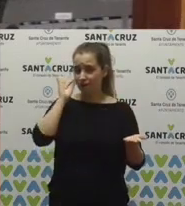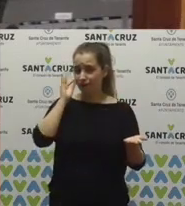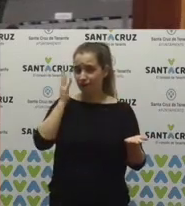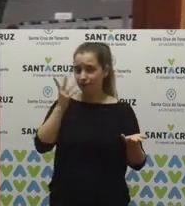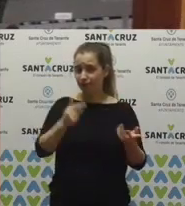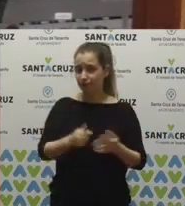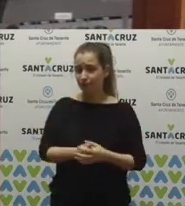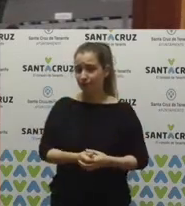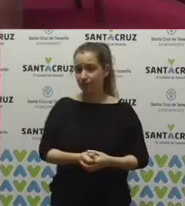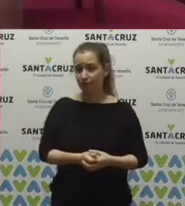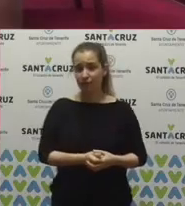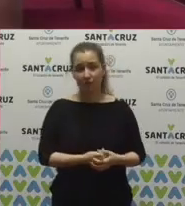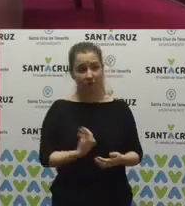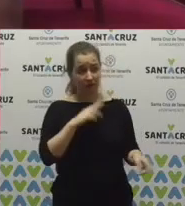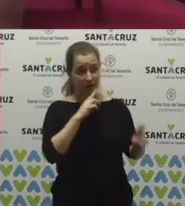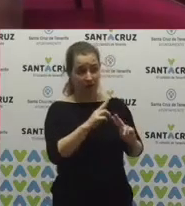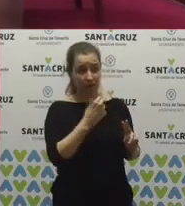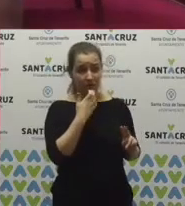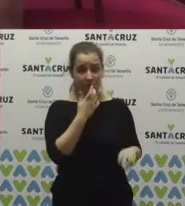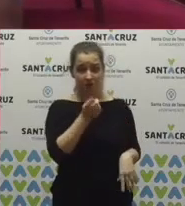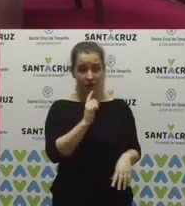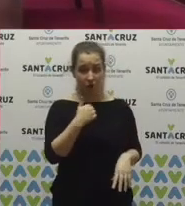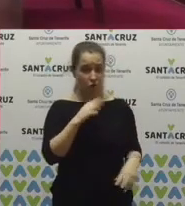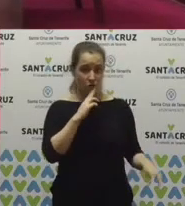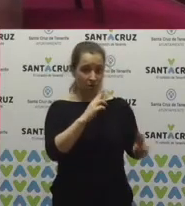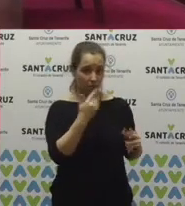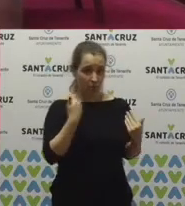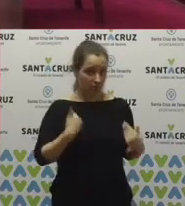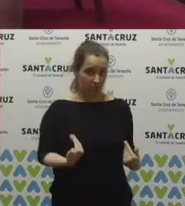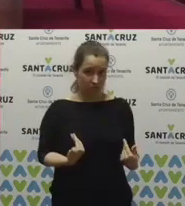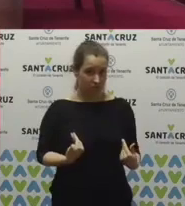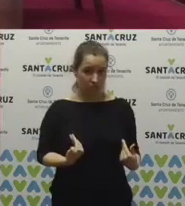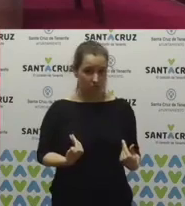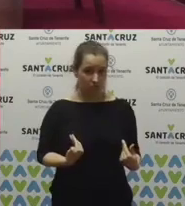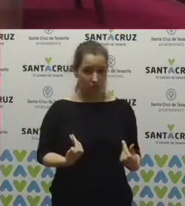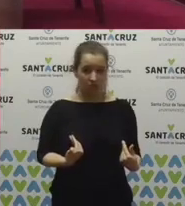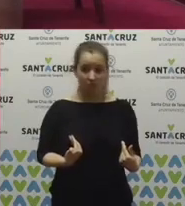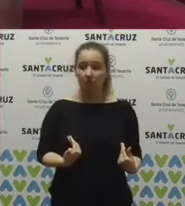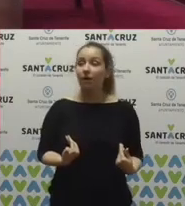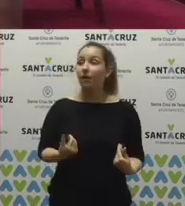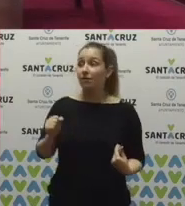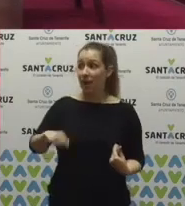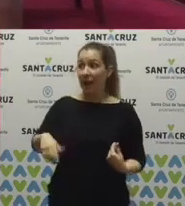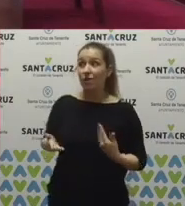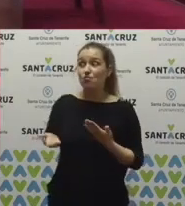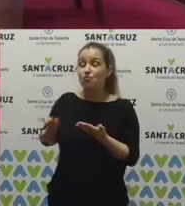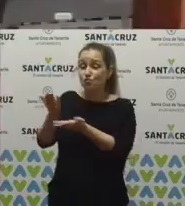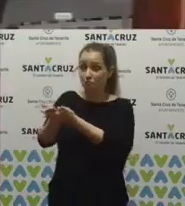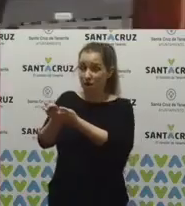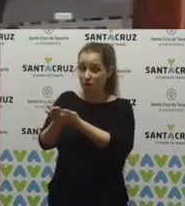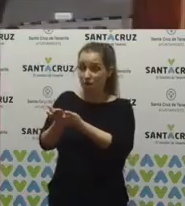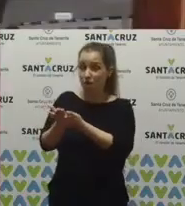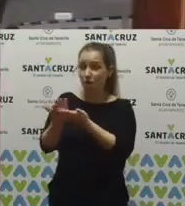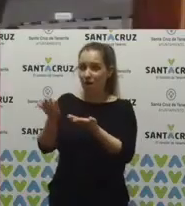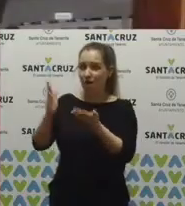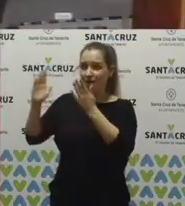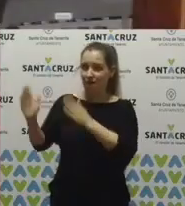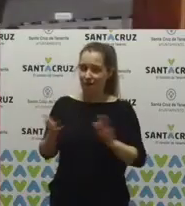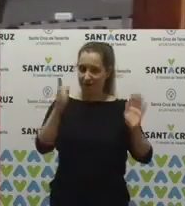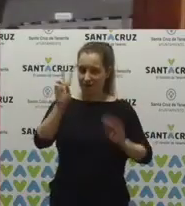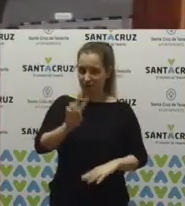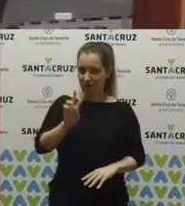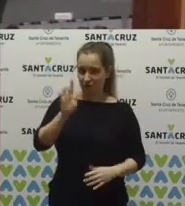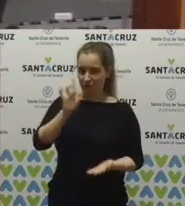se supone que está contestada pero si no me comprometo yo misma a darlas y el ruego es él estamos en fase 2 el